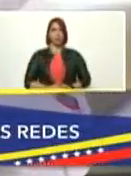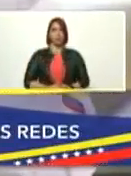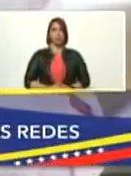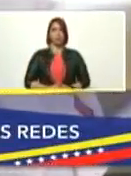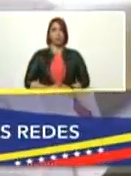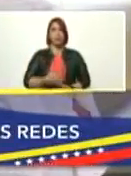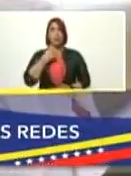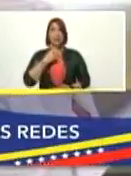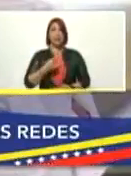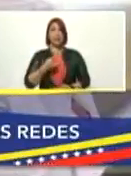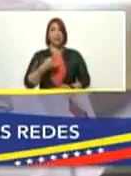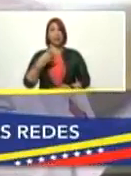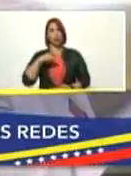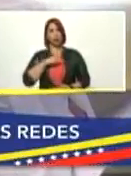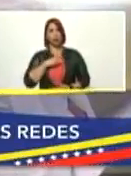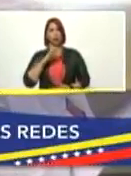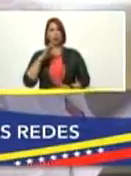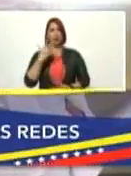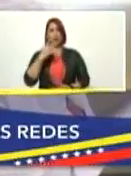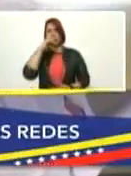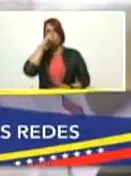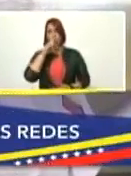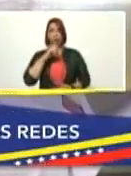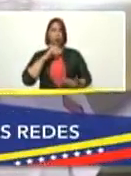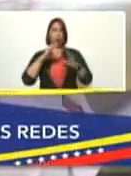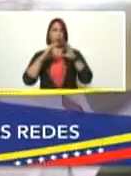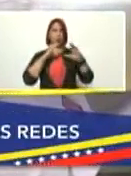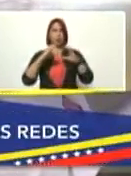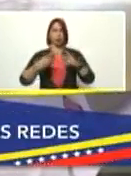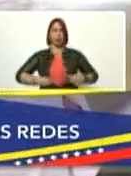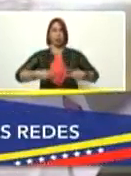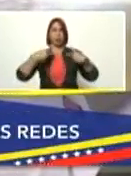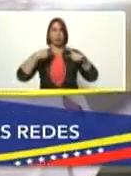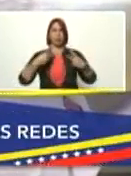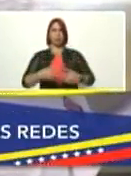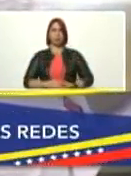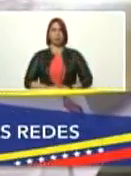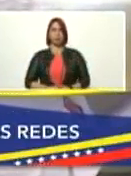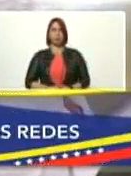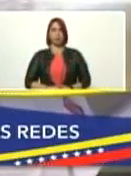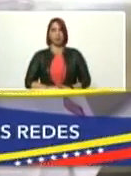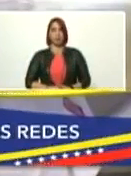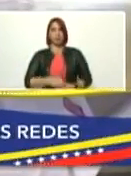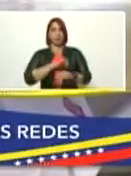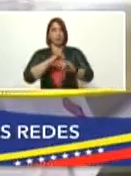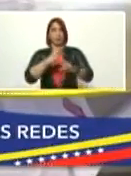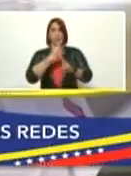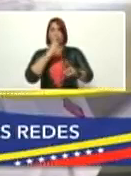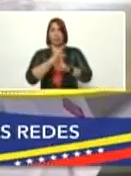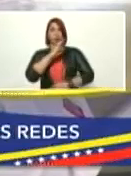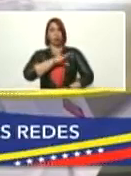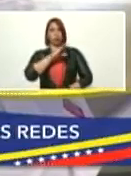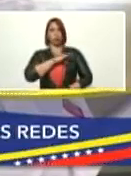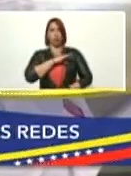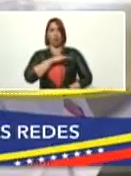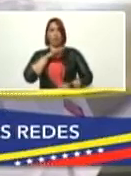Ramonet dice que estamos en la quinta edad comunicacional de la humanidad. Y ya las redes sociales son